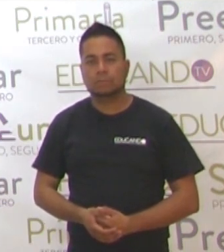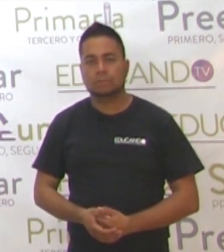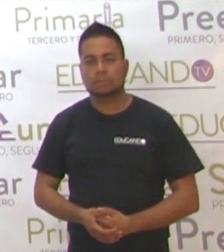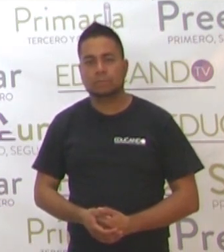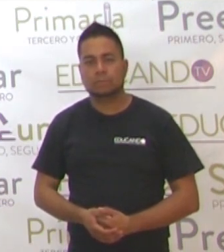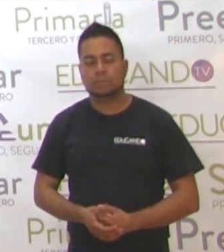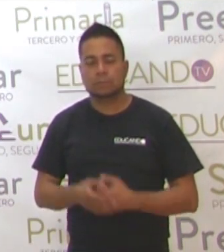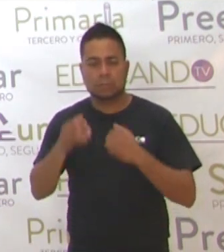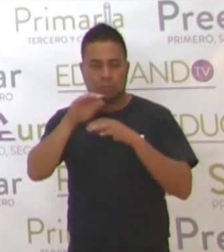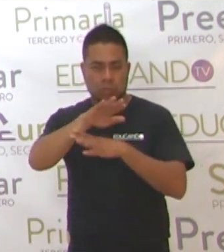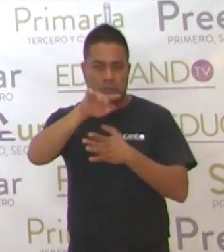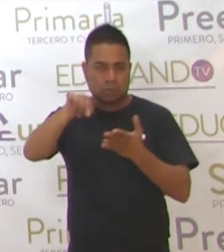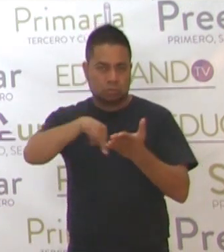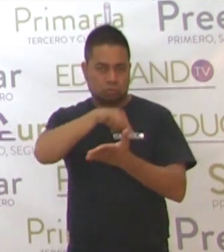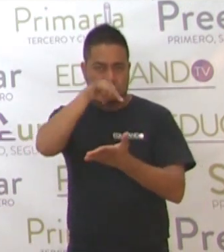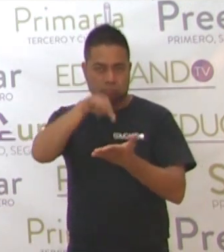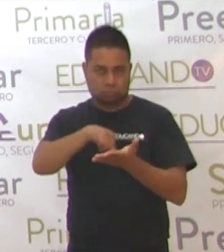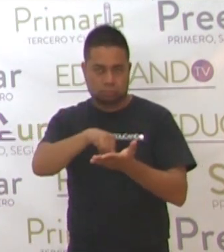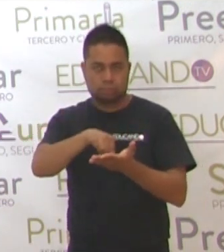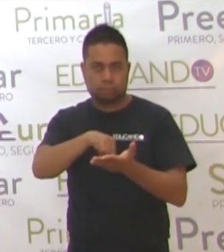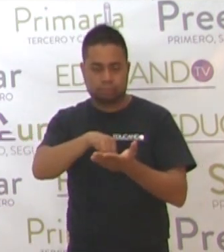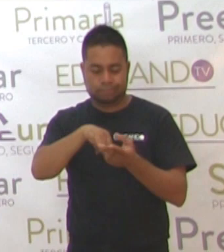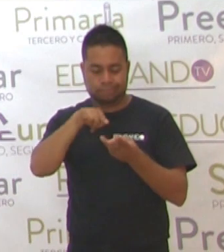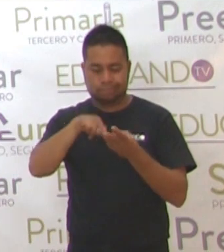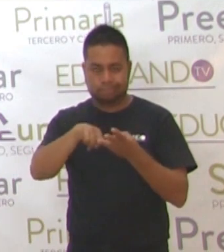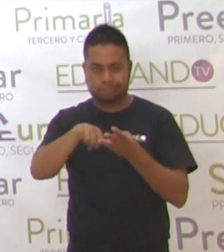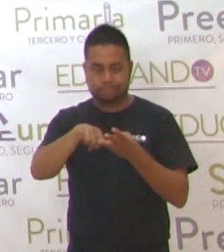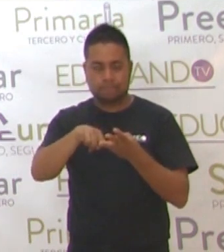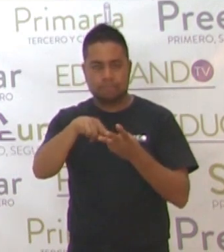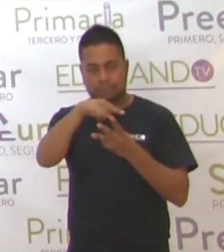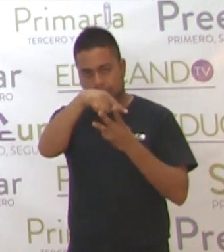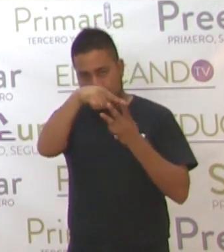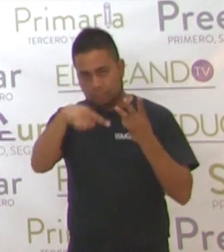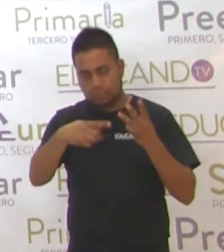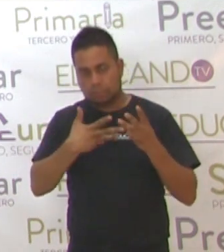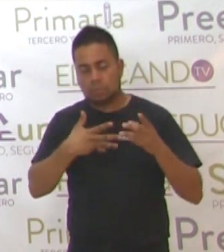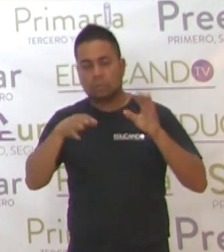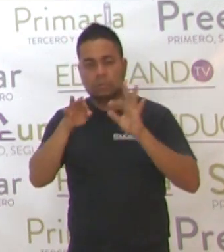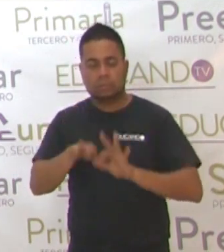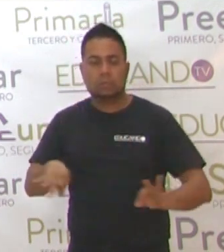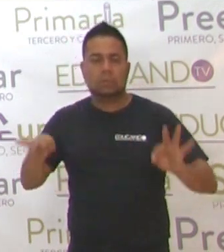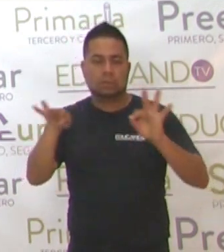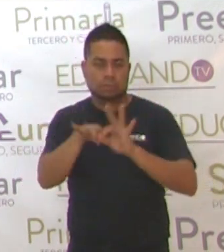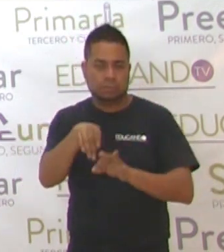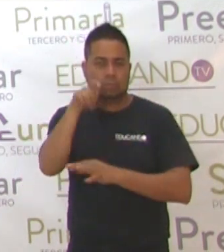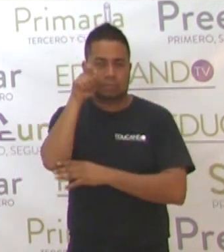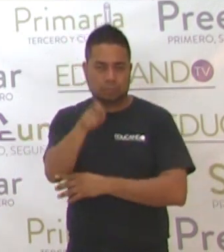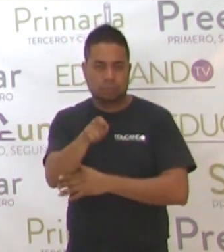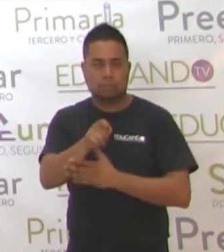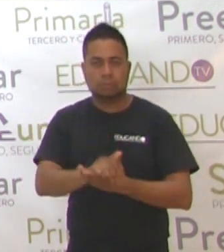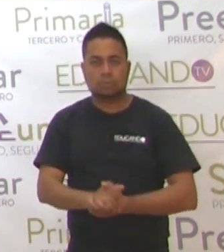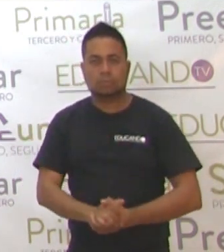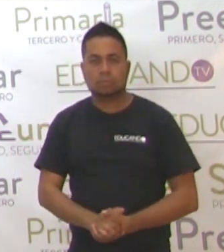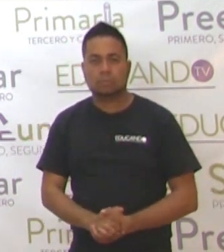lugar bien muy importante esta parte porque